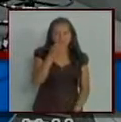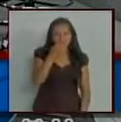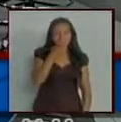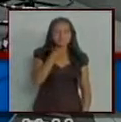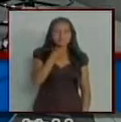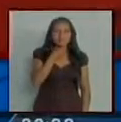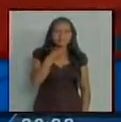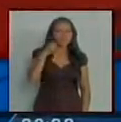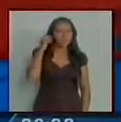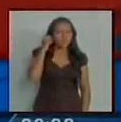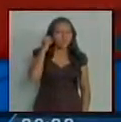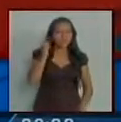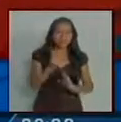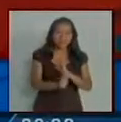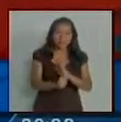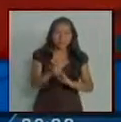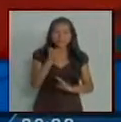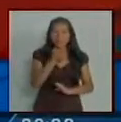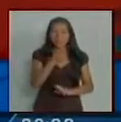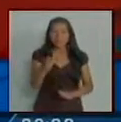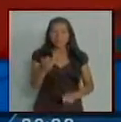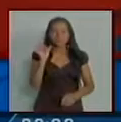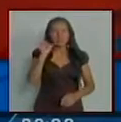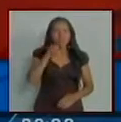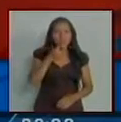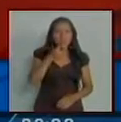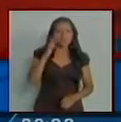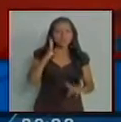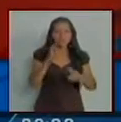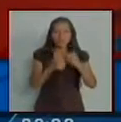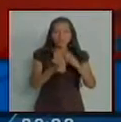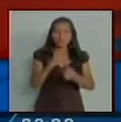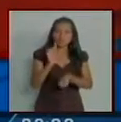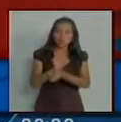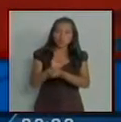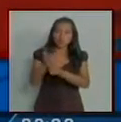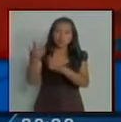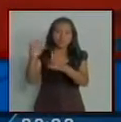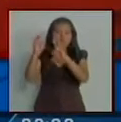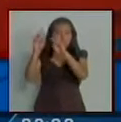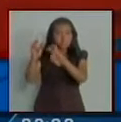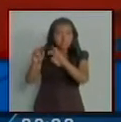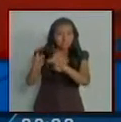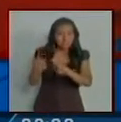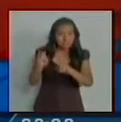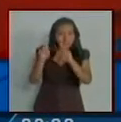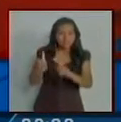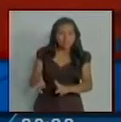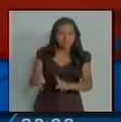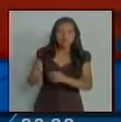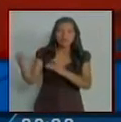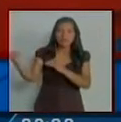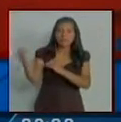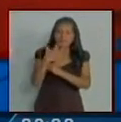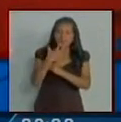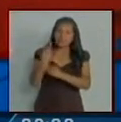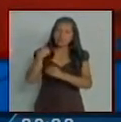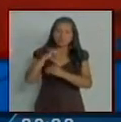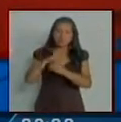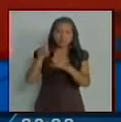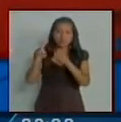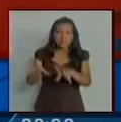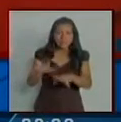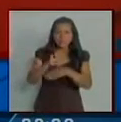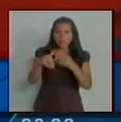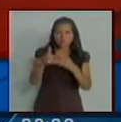donde ellos. Me duele mi oído, me está supurando, esto todavía. El doctor nos manda, hacemos los exámenes respectivos que vendrían a ser